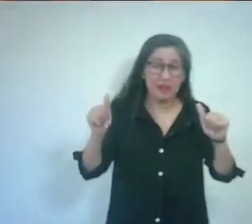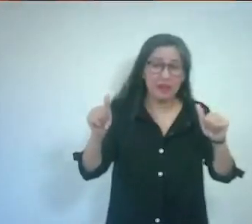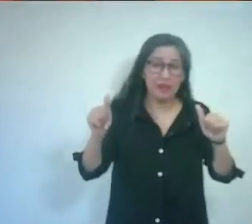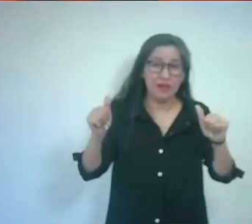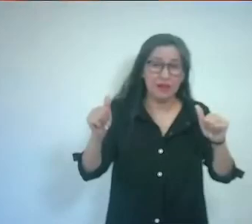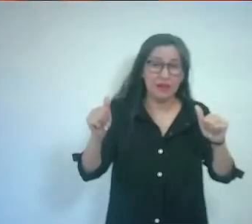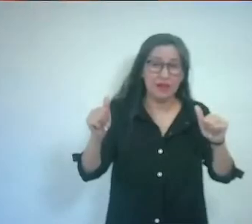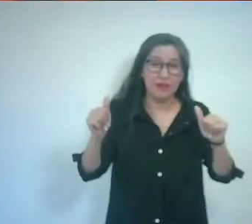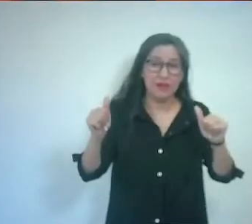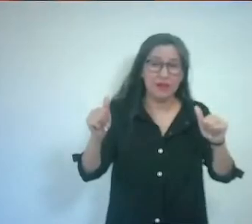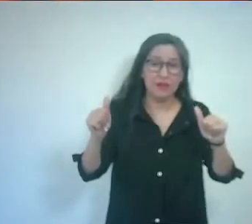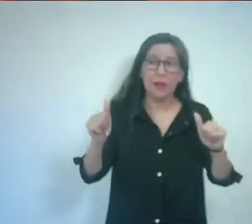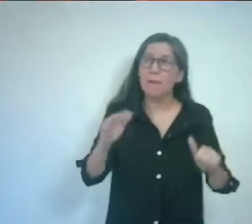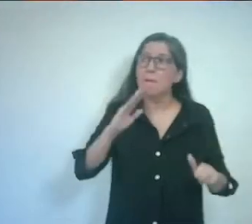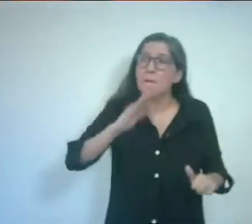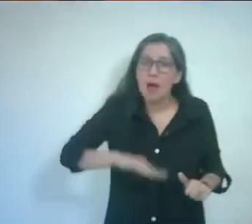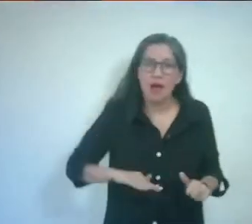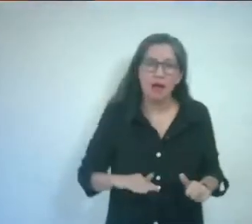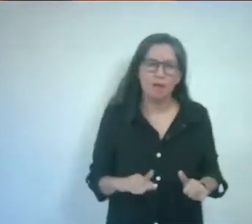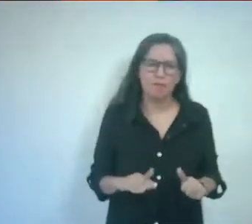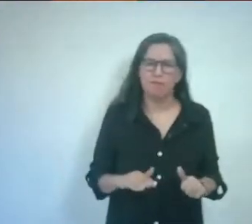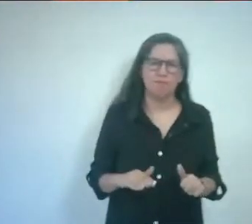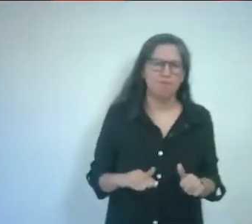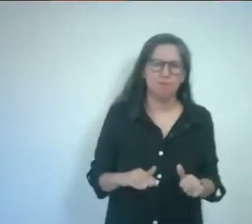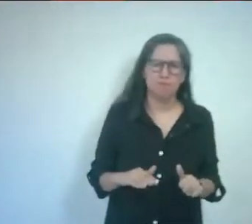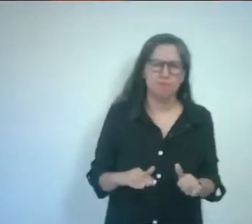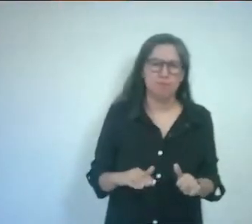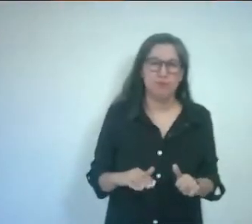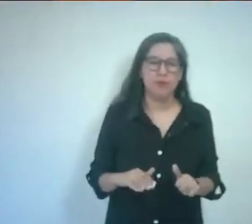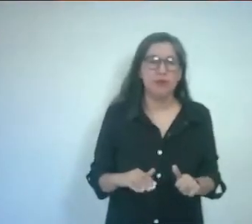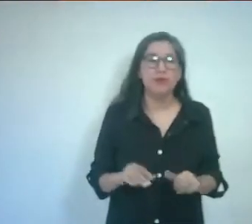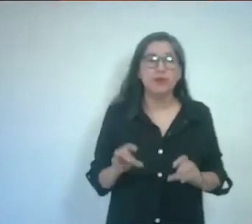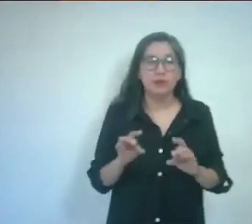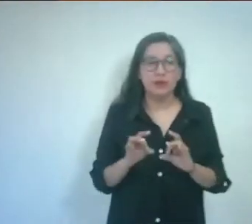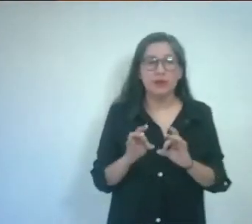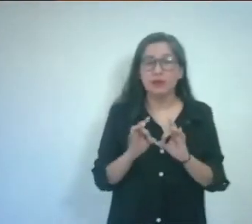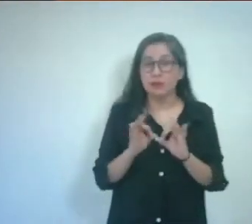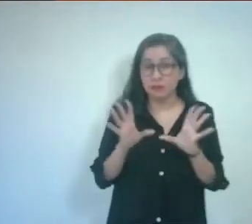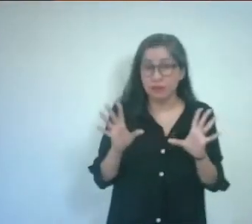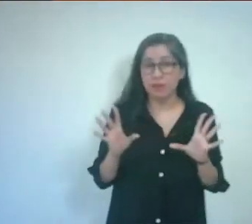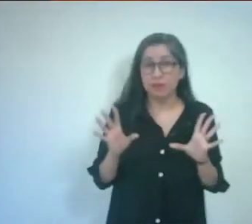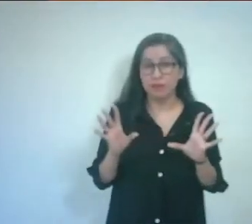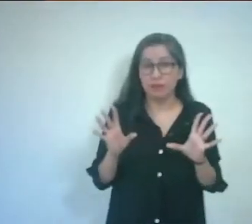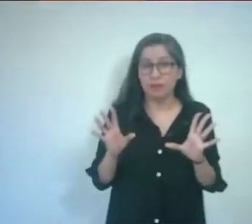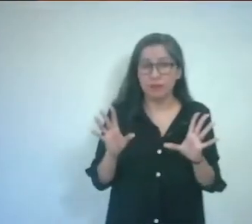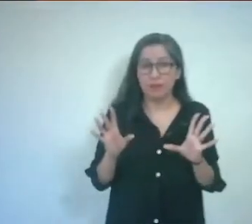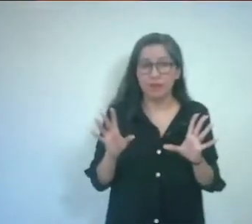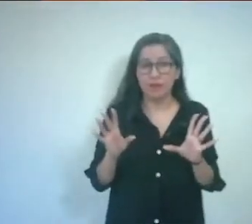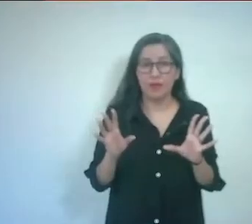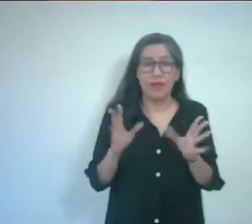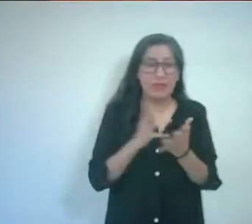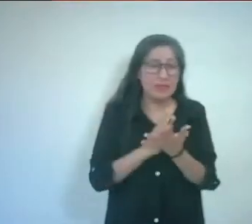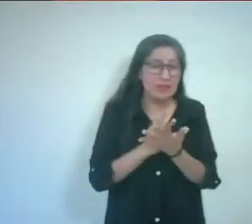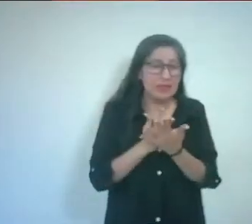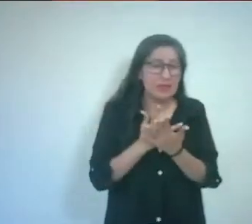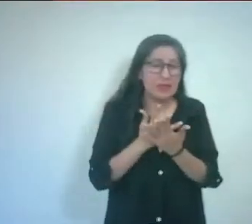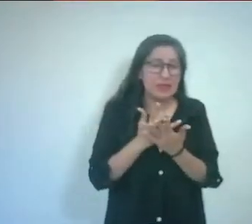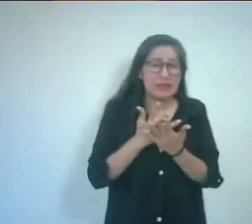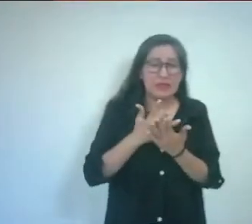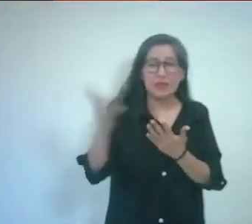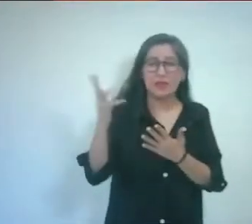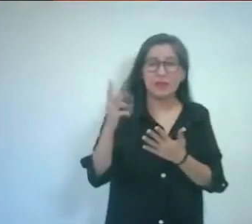era malo. Y fue una cuestión en exageración la